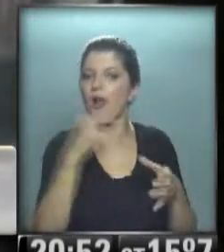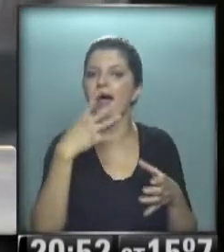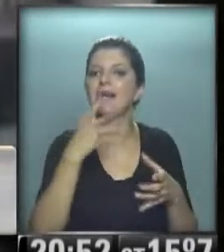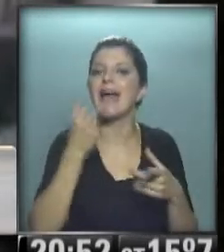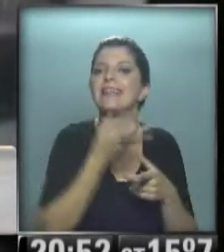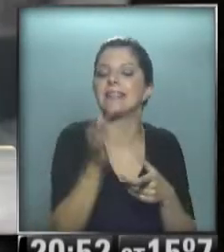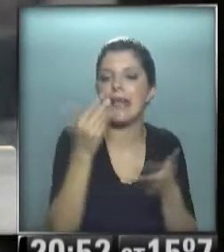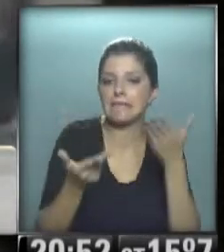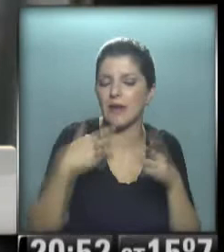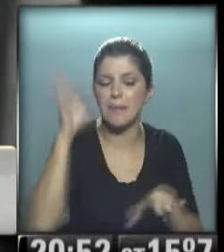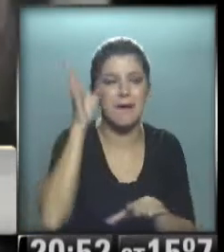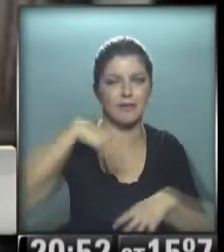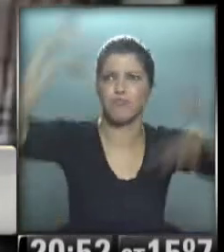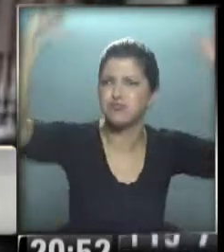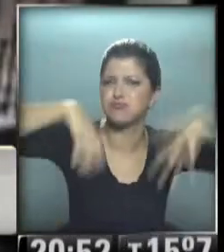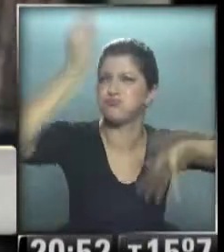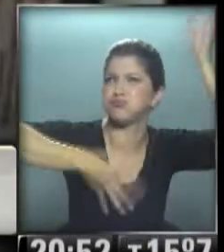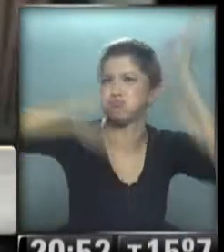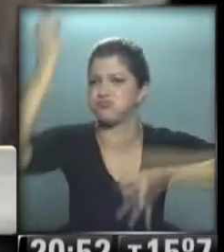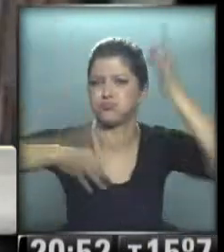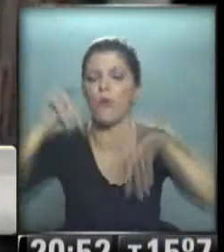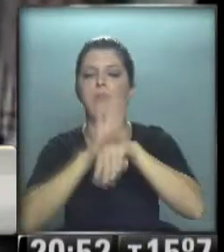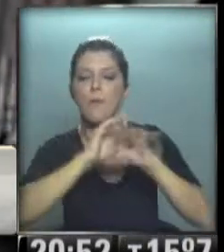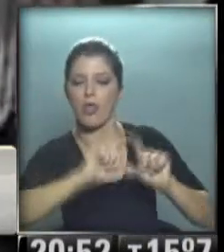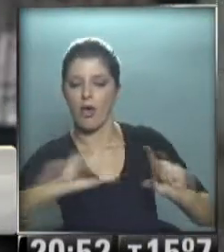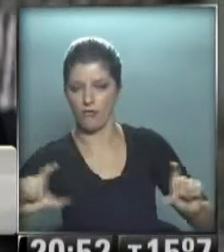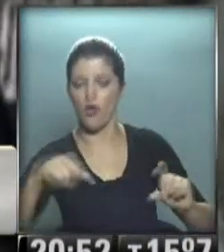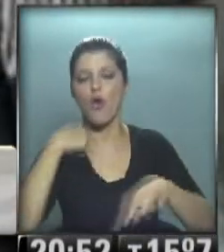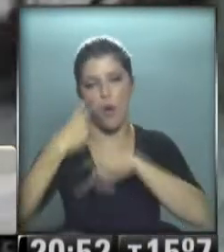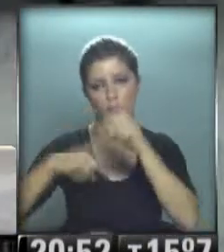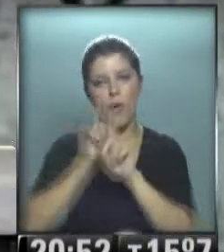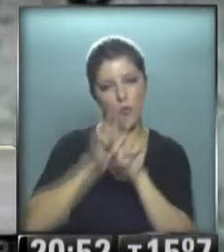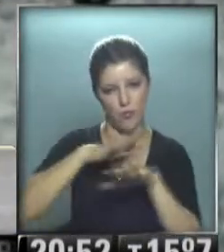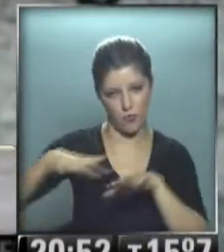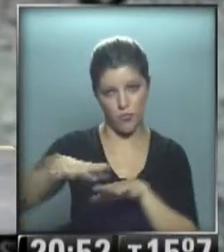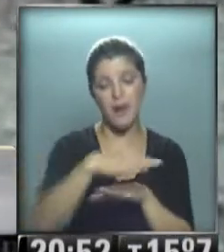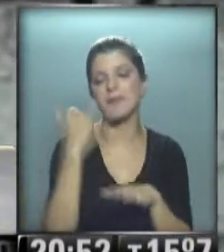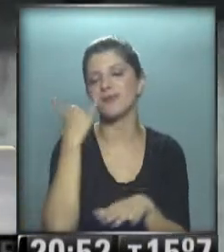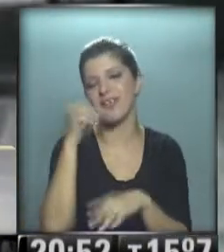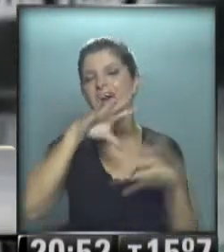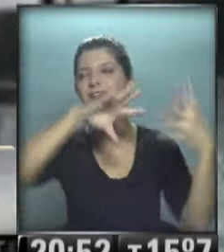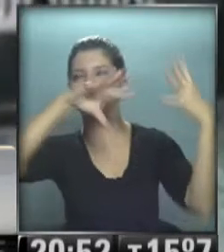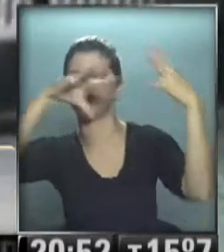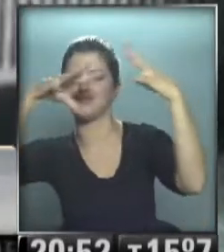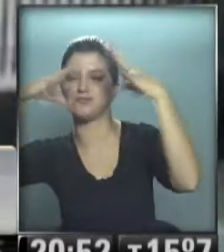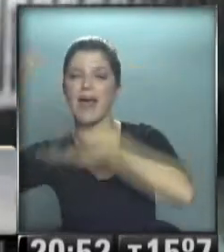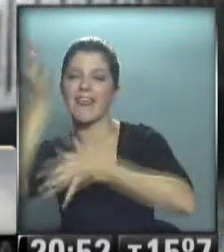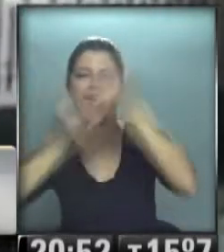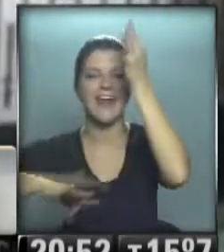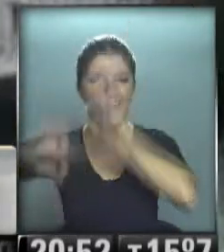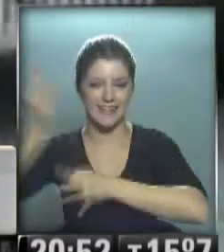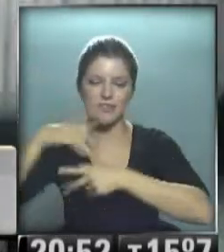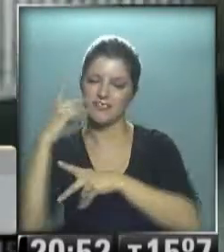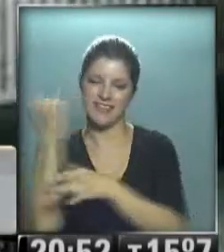Fue mucha cantidad y esto formó una especie de colchón que todavía se mantiene en algunas zonas. Pero ya la nube granicera, que le denominamos,